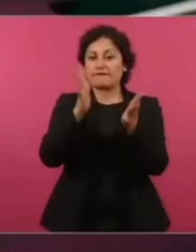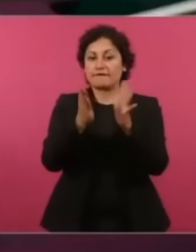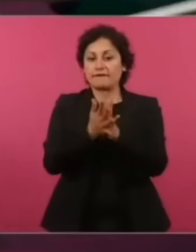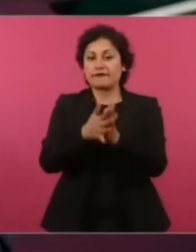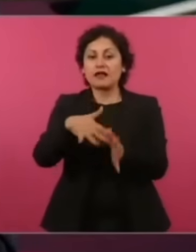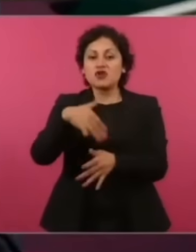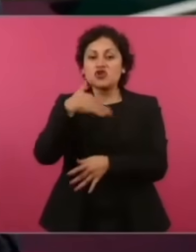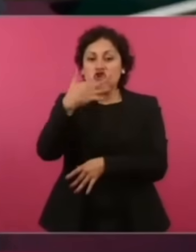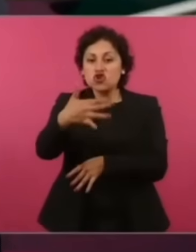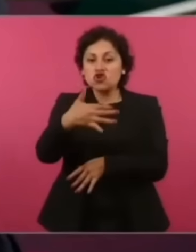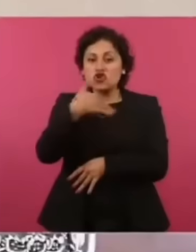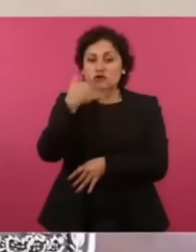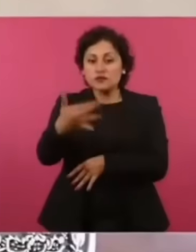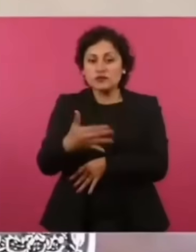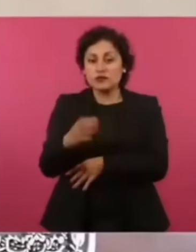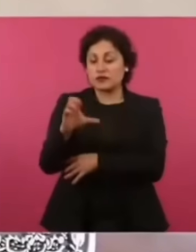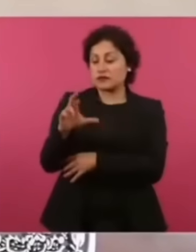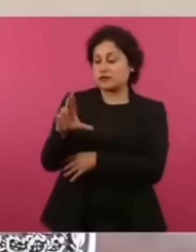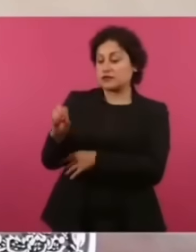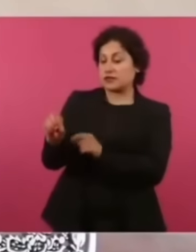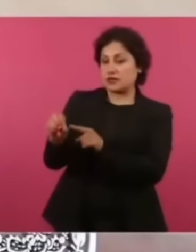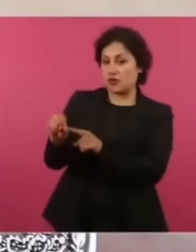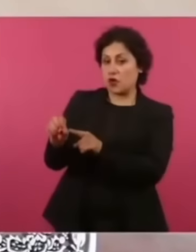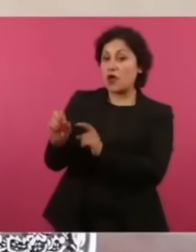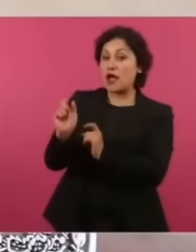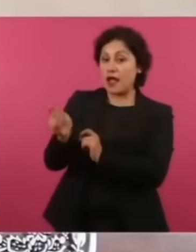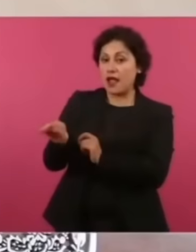Ciro actúa de manera corrupta.